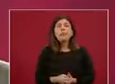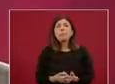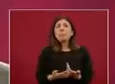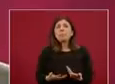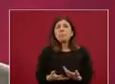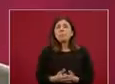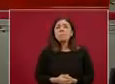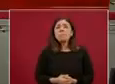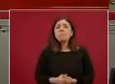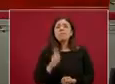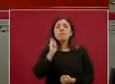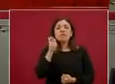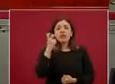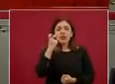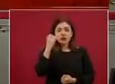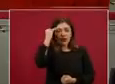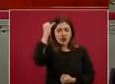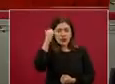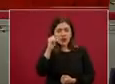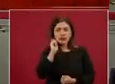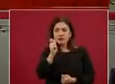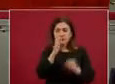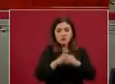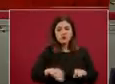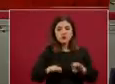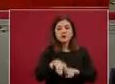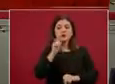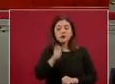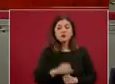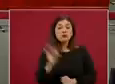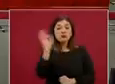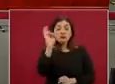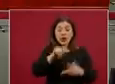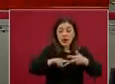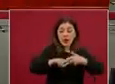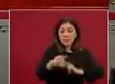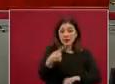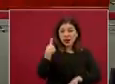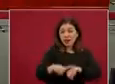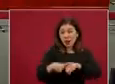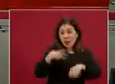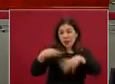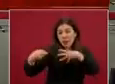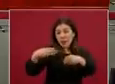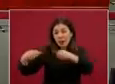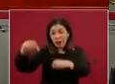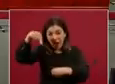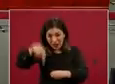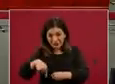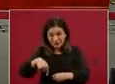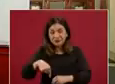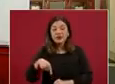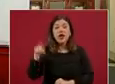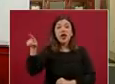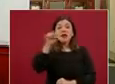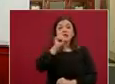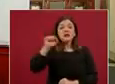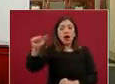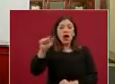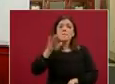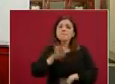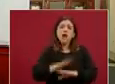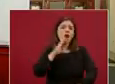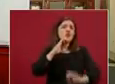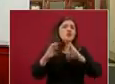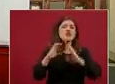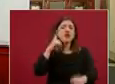y la idea básica es la siguiente. Desde que empezó la epidemia, la Secretaría de Salud se mantiene en diálogo